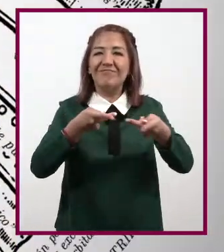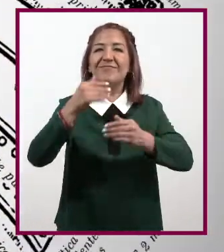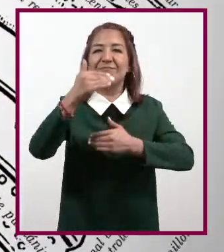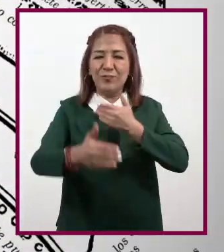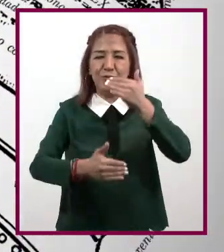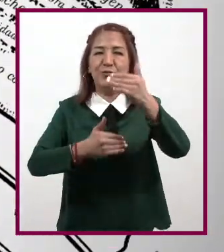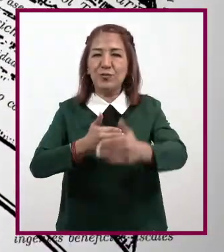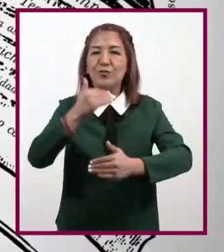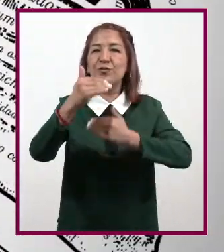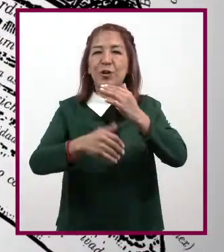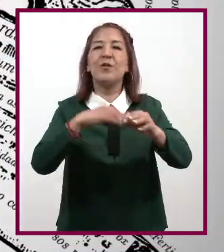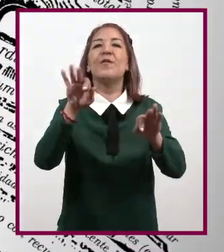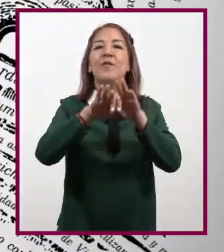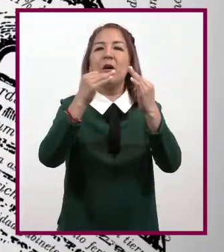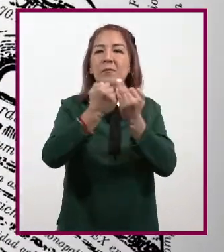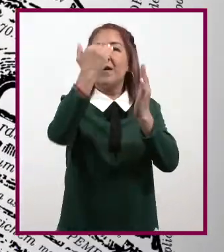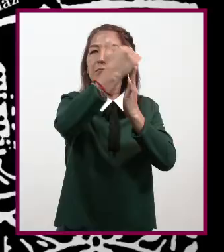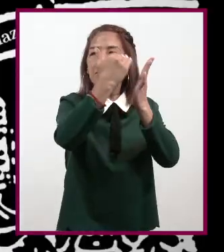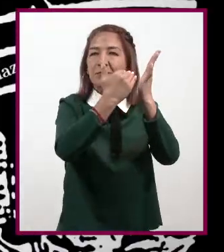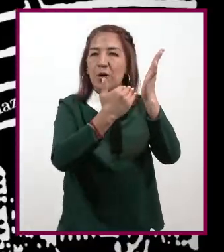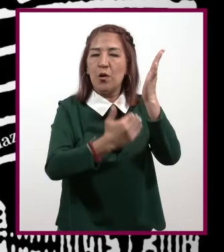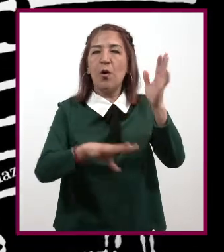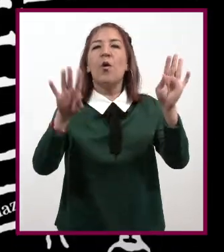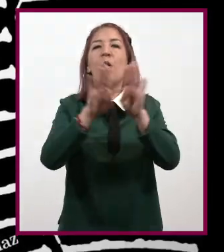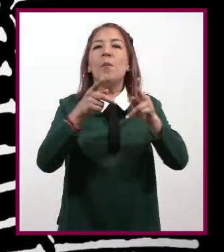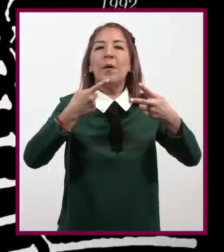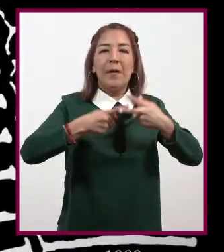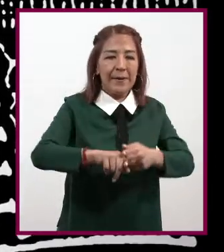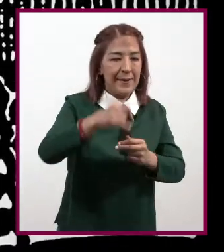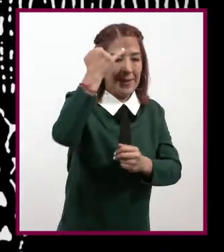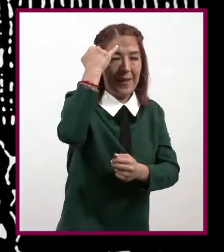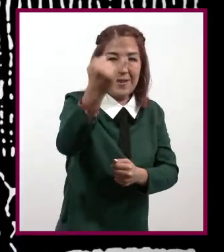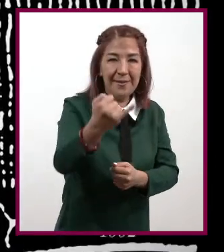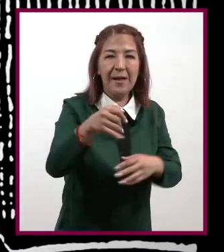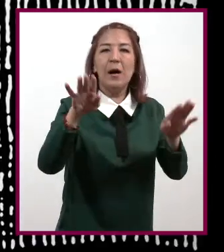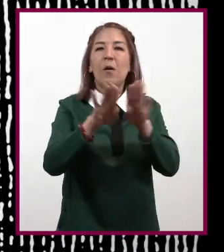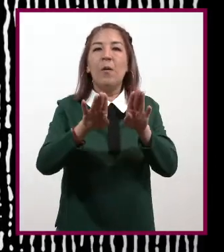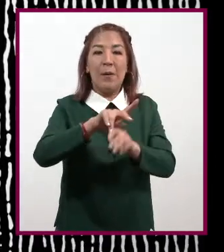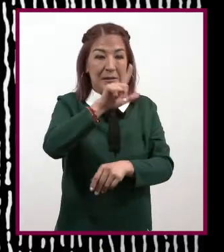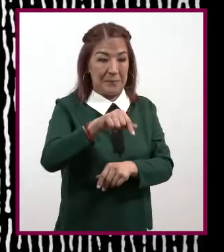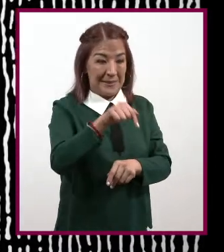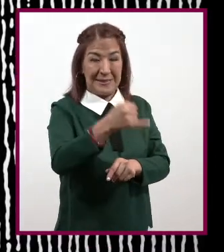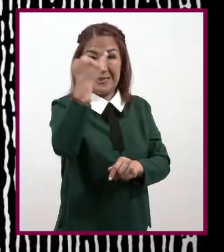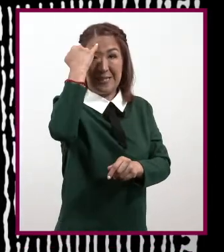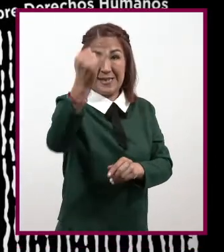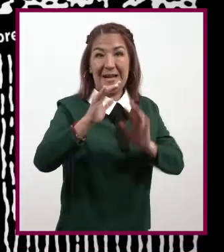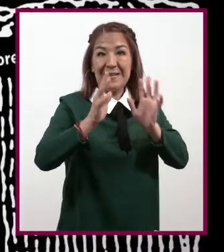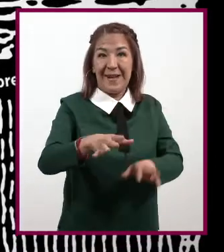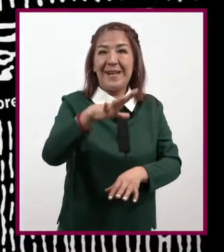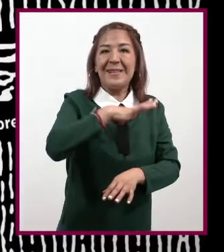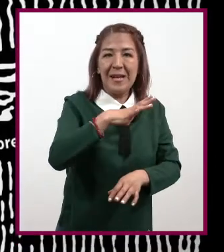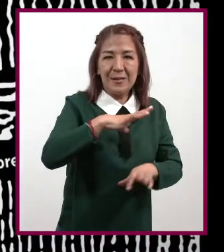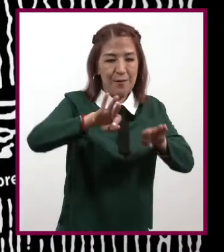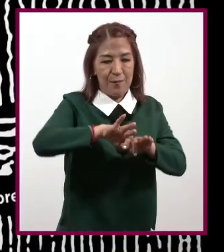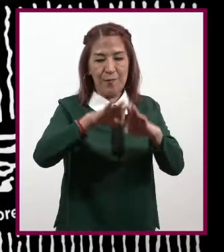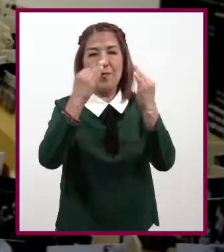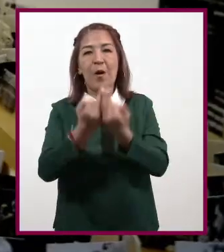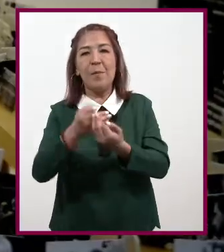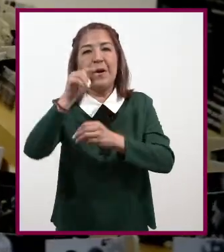etapas, desde cómo se genera una idea, cómo haces que la idea, digamos, tenga una